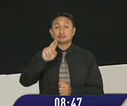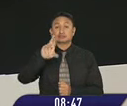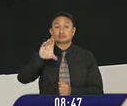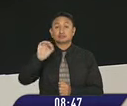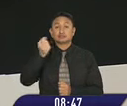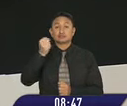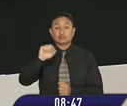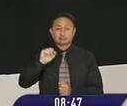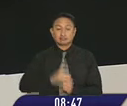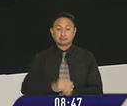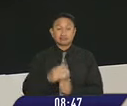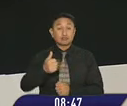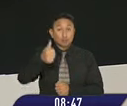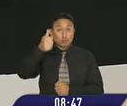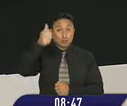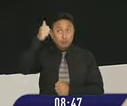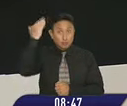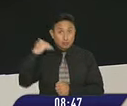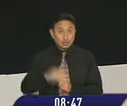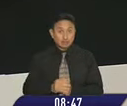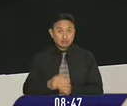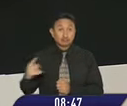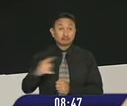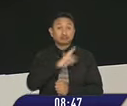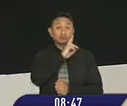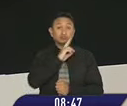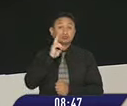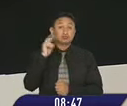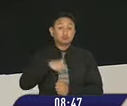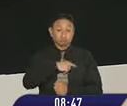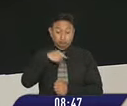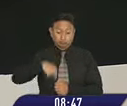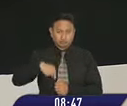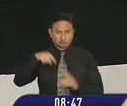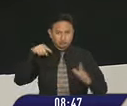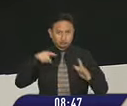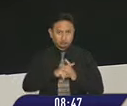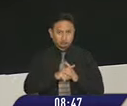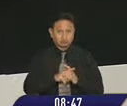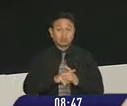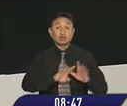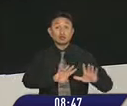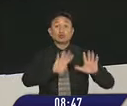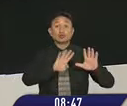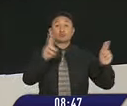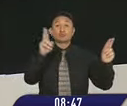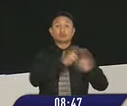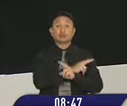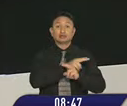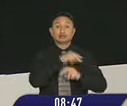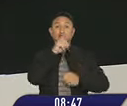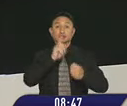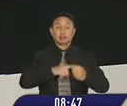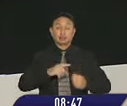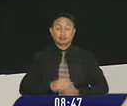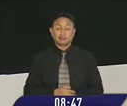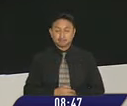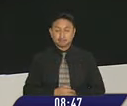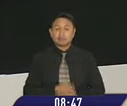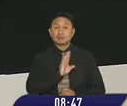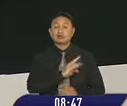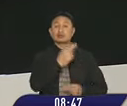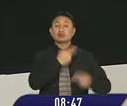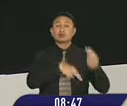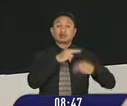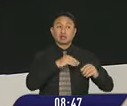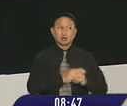ARCSA, realizó controles sorpresa en varios restaurantes. 9 chifas fueron clausurados en la ciudad capital. En los negocios